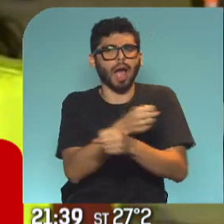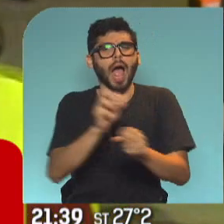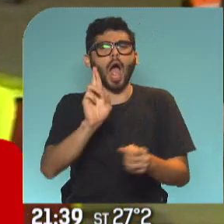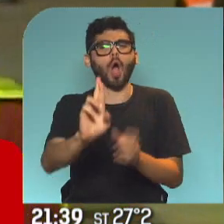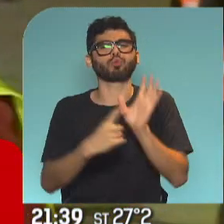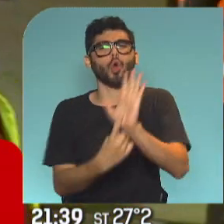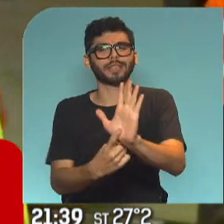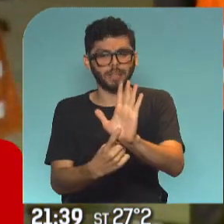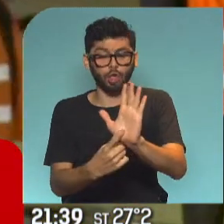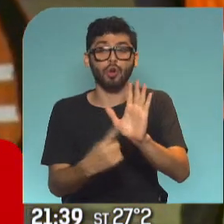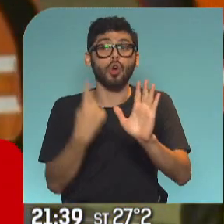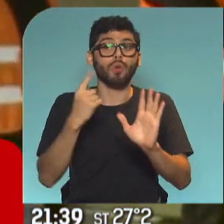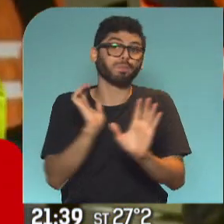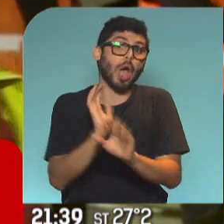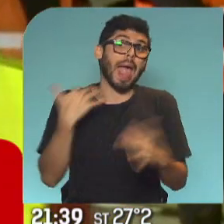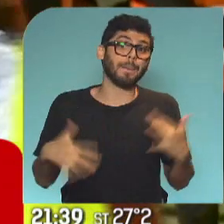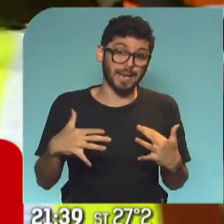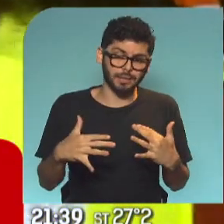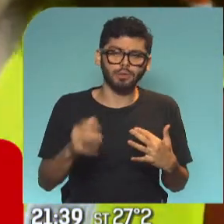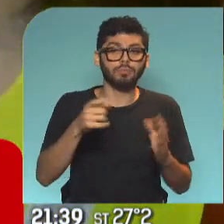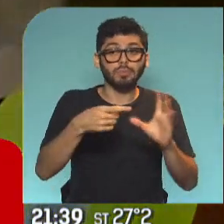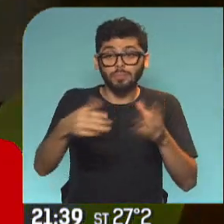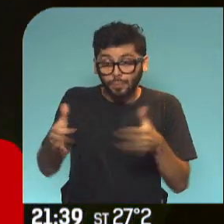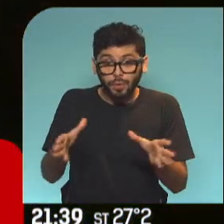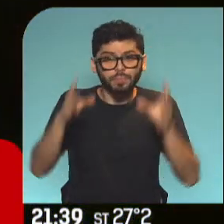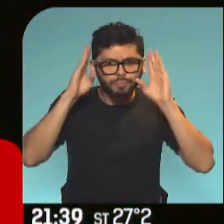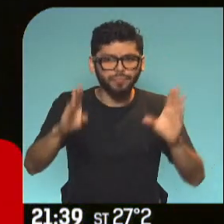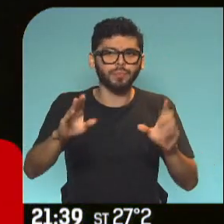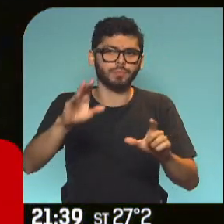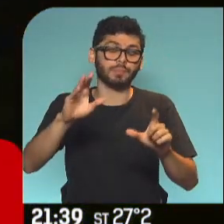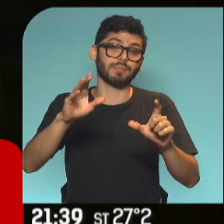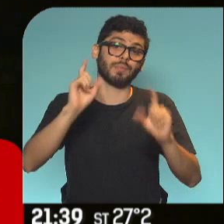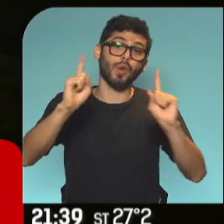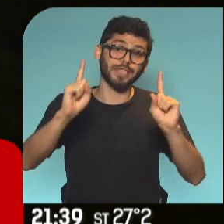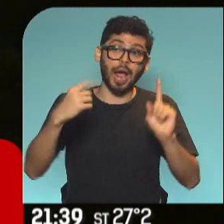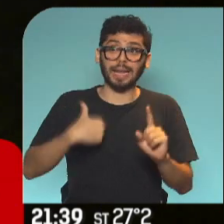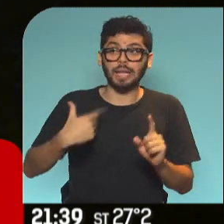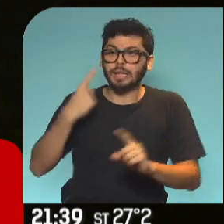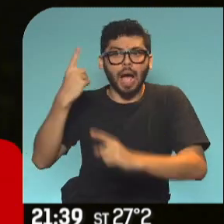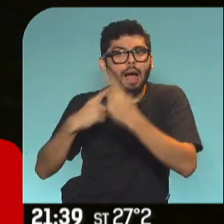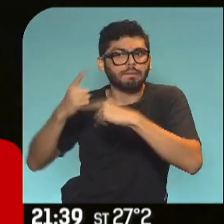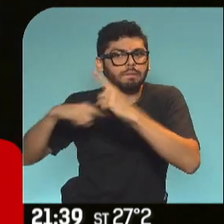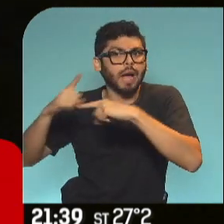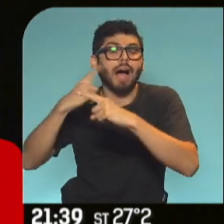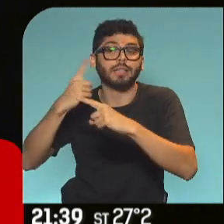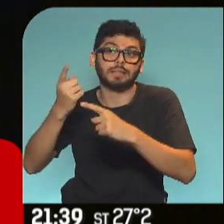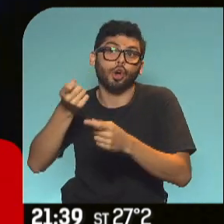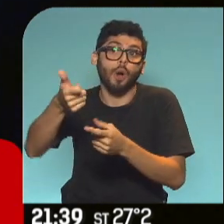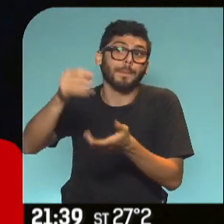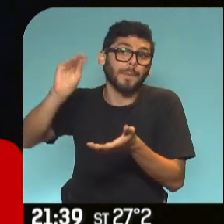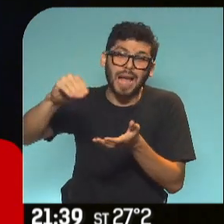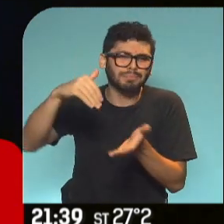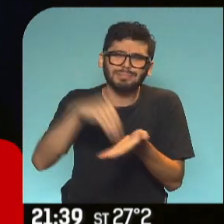para inmunizar a docentes, y Argentina está negociando la compra de más vacunas, millones de